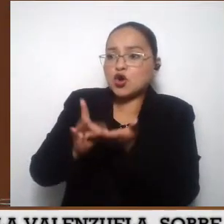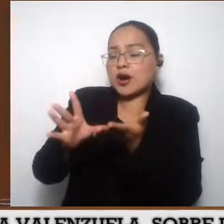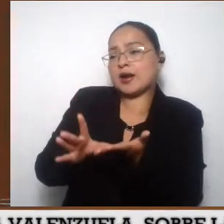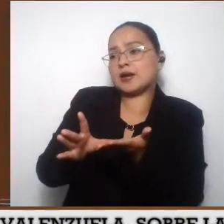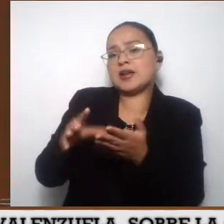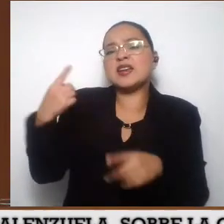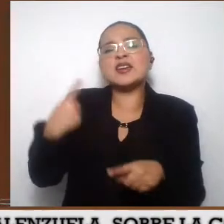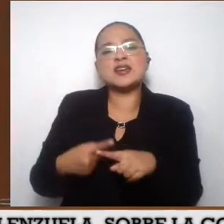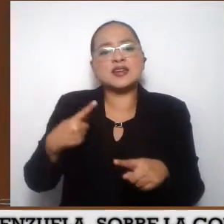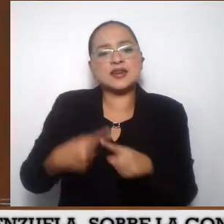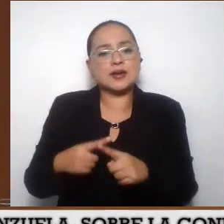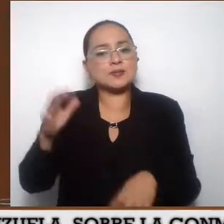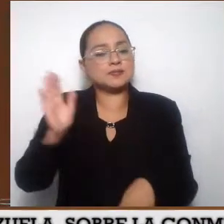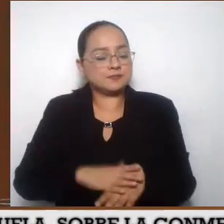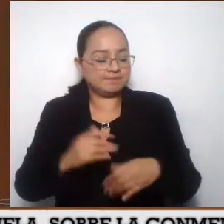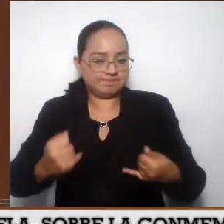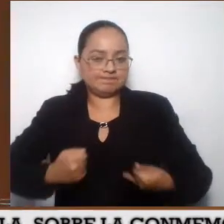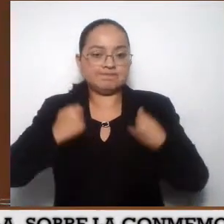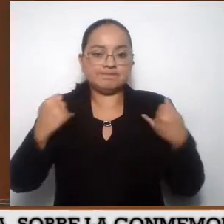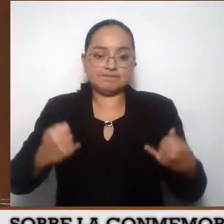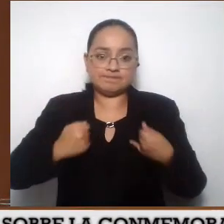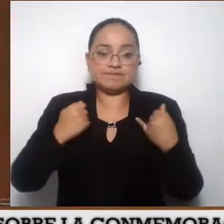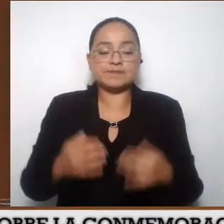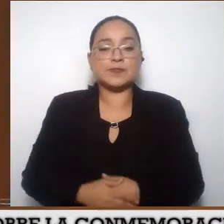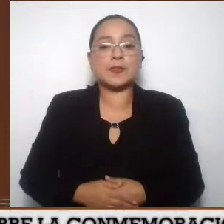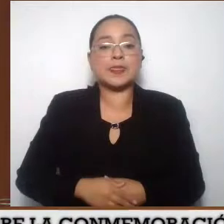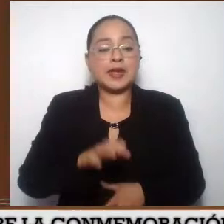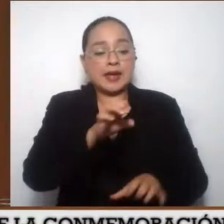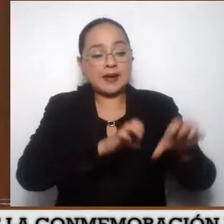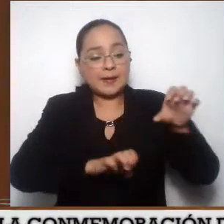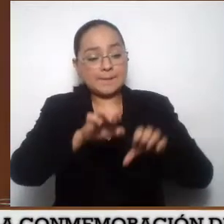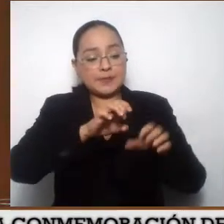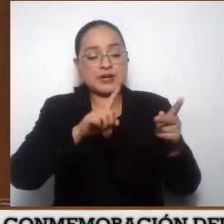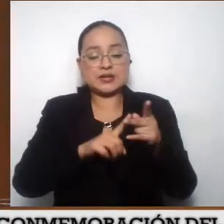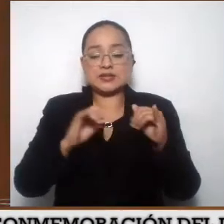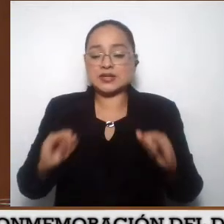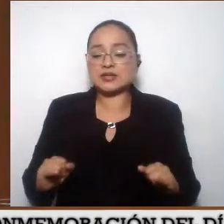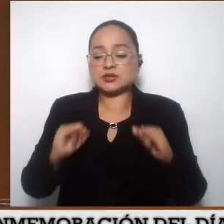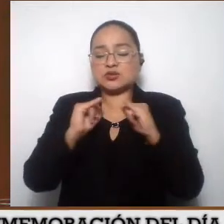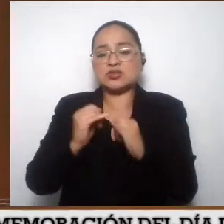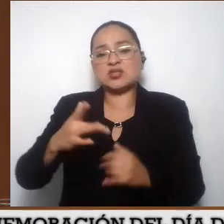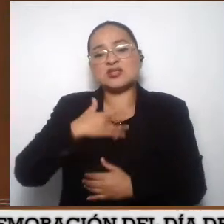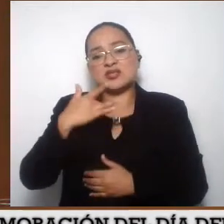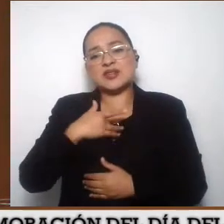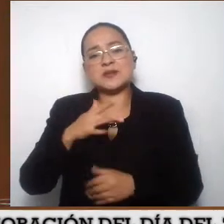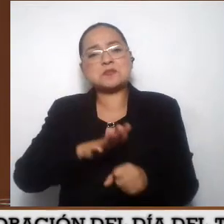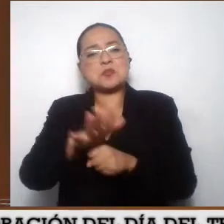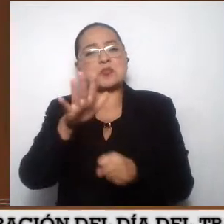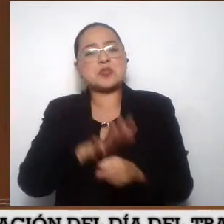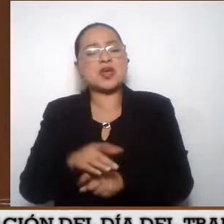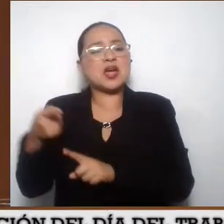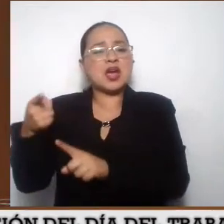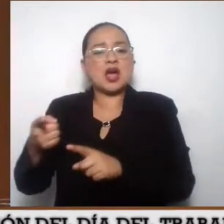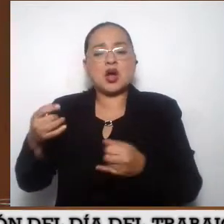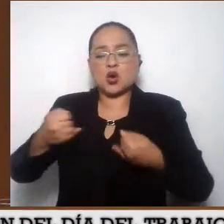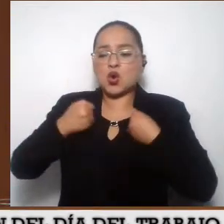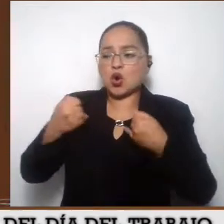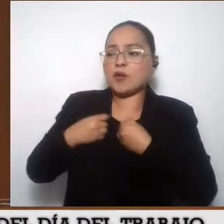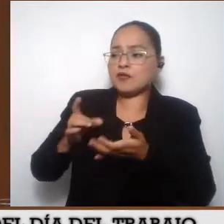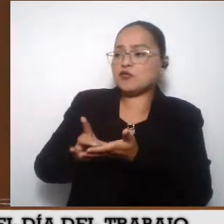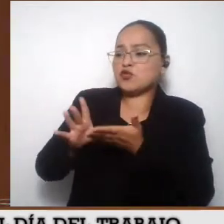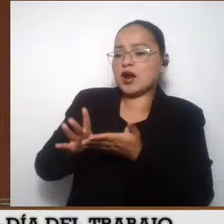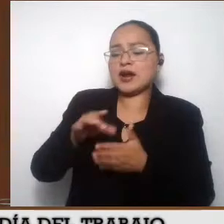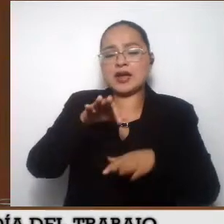más jóvenes. A las empresas e instituciones se les hace más fácil cortar a un joven que cortar a un trabajador con